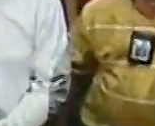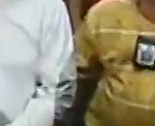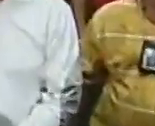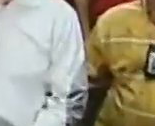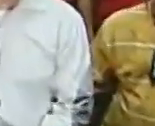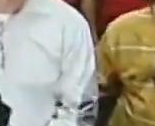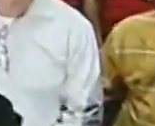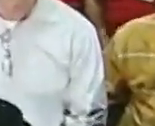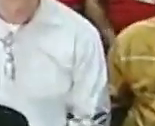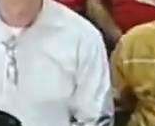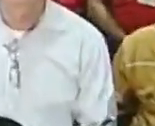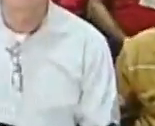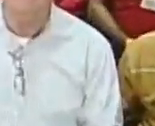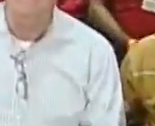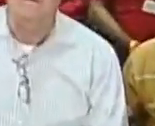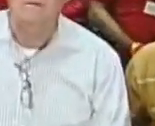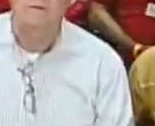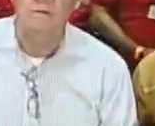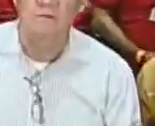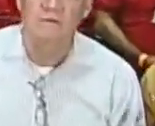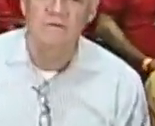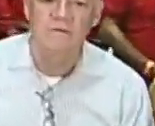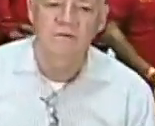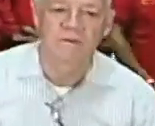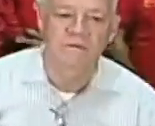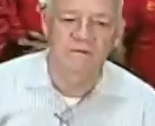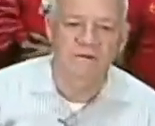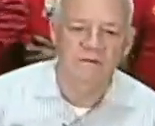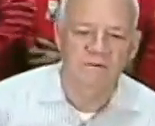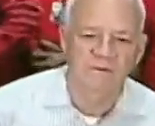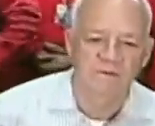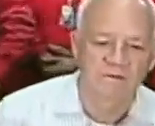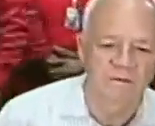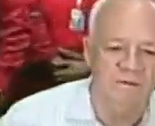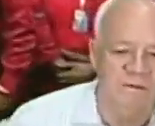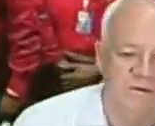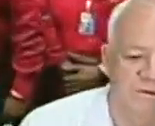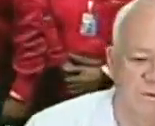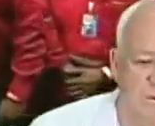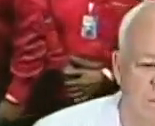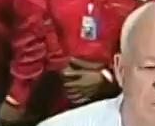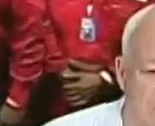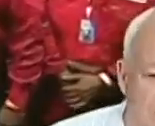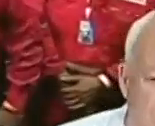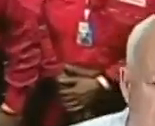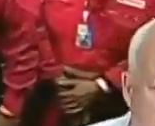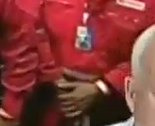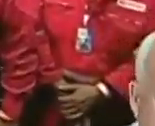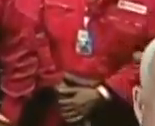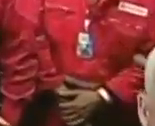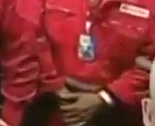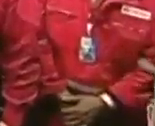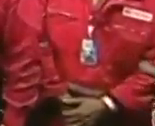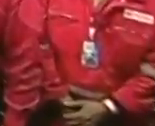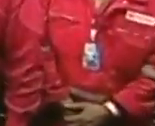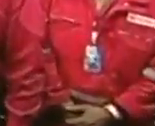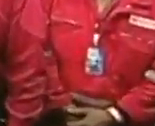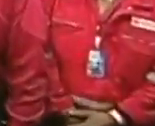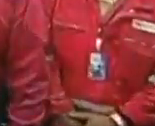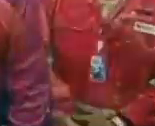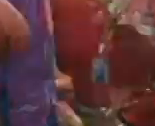Campiña. Concernientes al desarrollo de la industria petrolera. Damos inicio a esta jornada de trabajo con las palabras